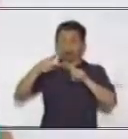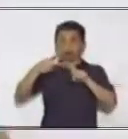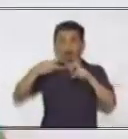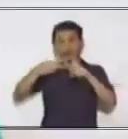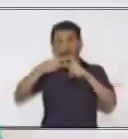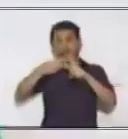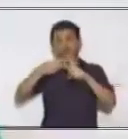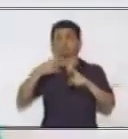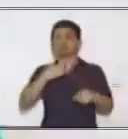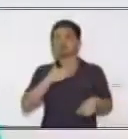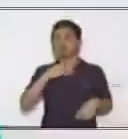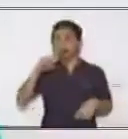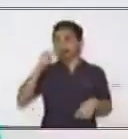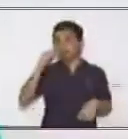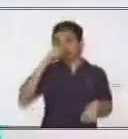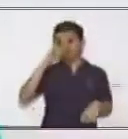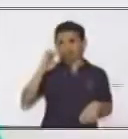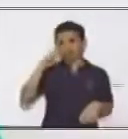sencillamente hacemos esto.